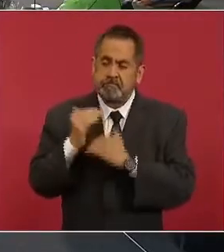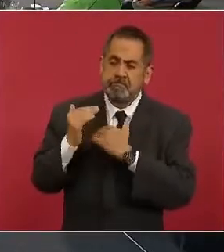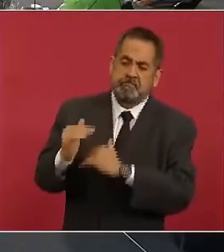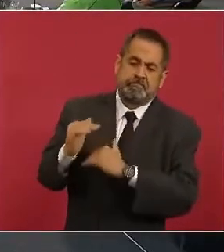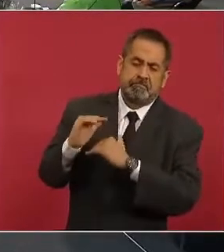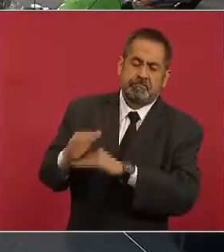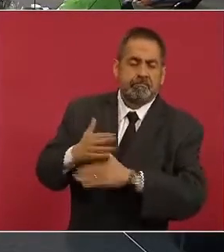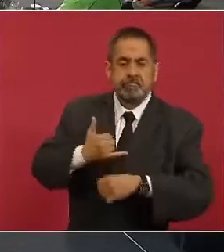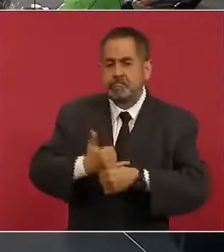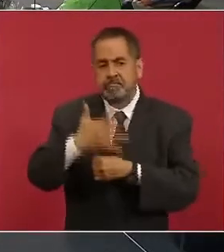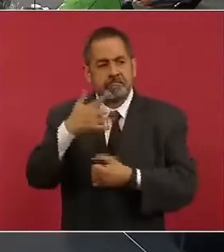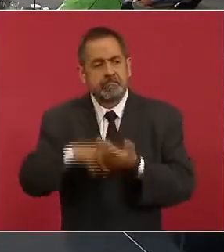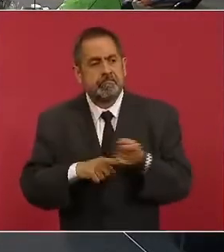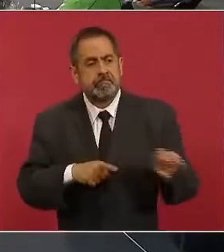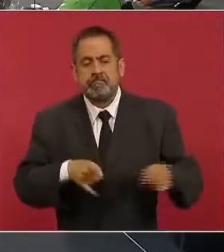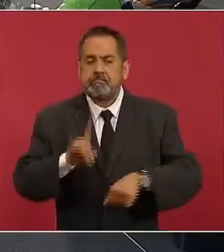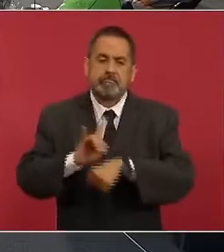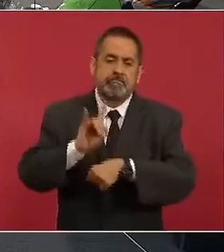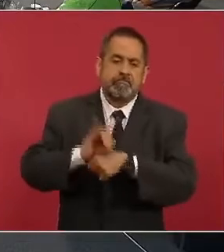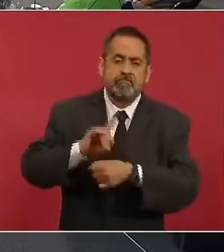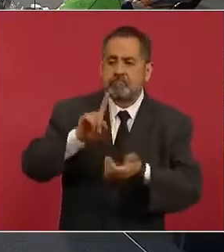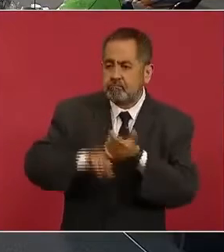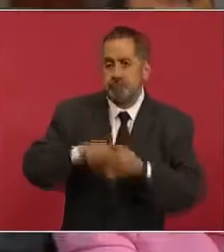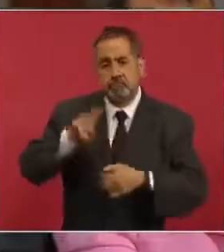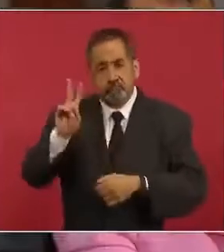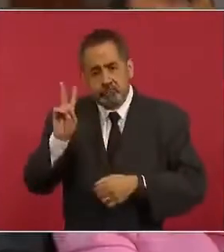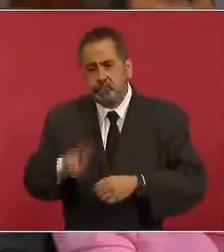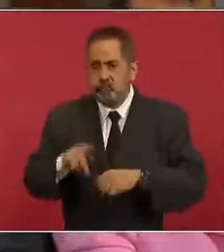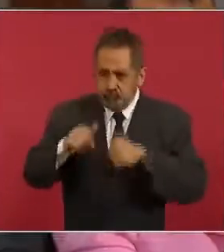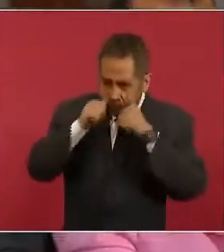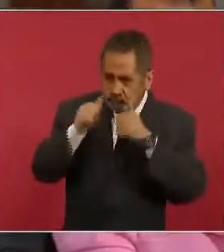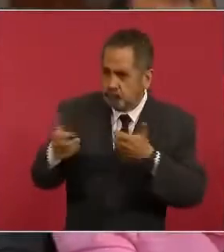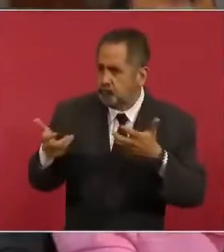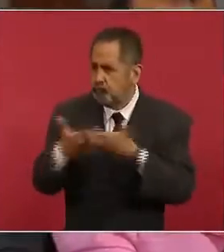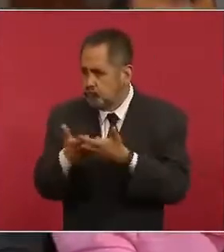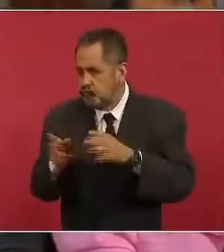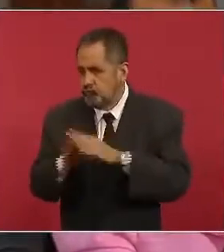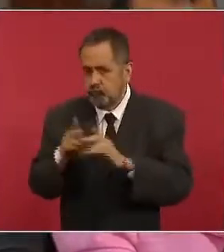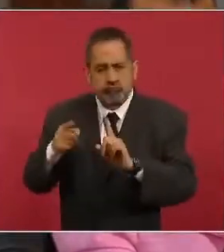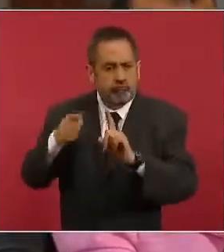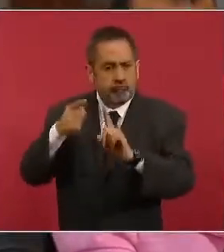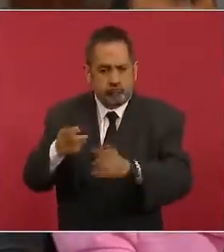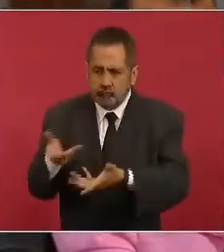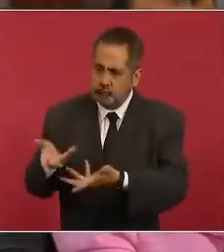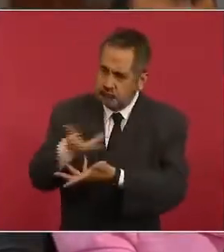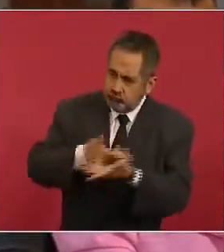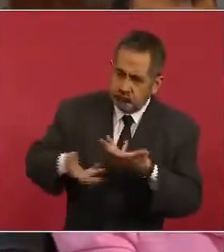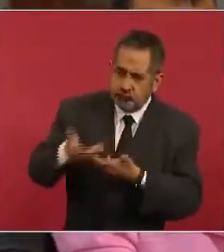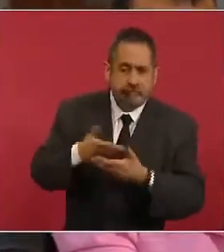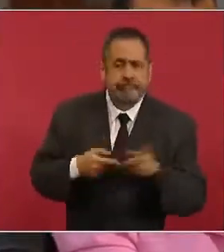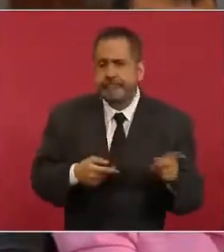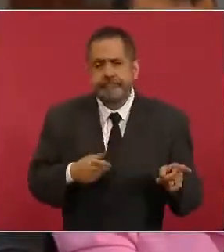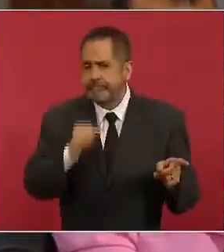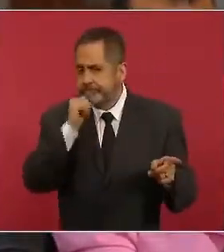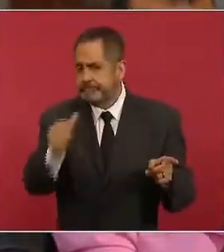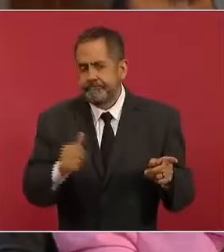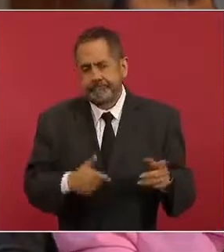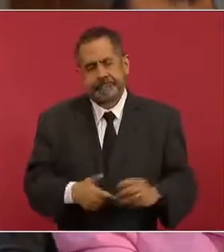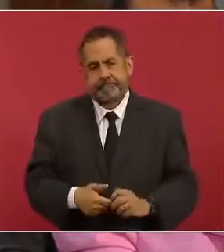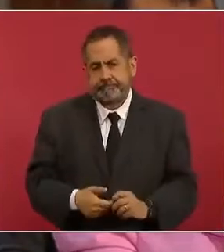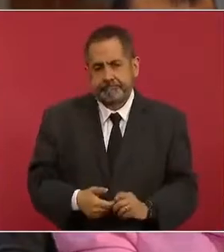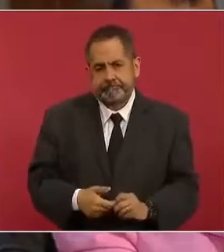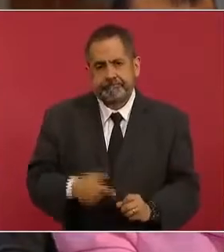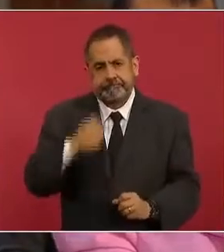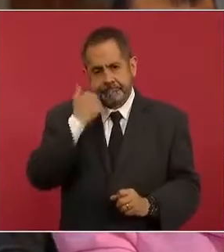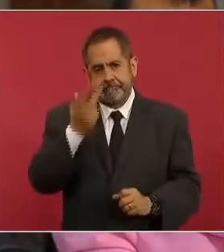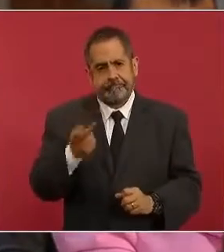más que una simulación en el cumplimiento de los objetivos para lo que fue creada esta dirección. Y